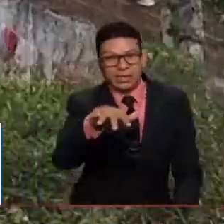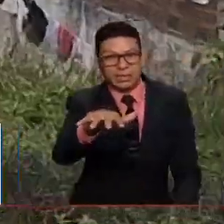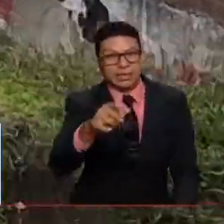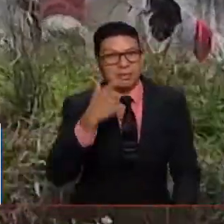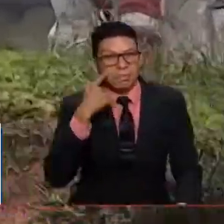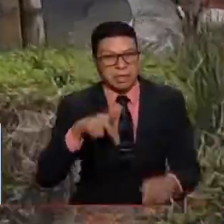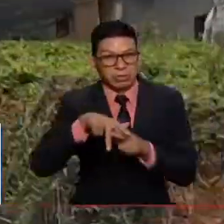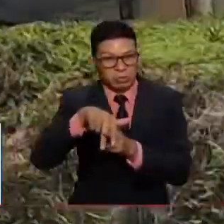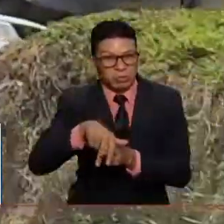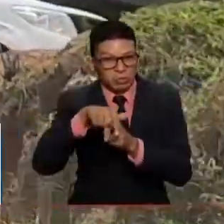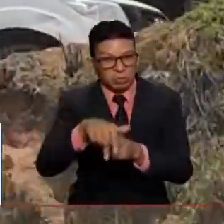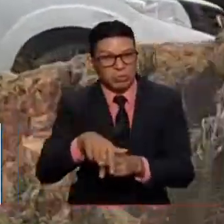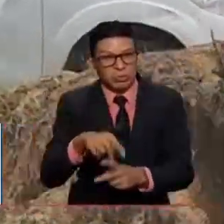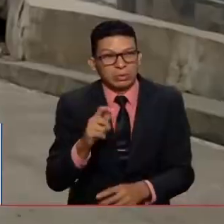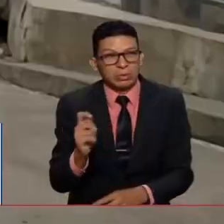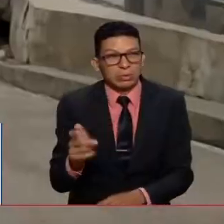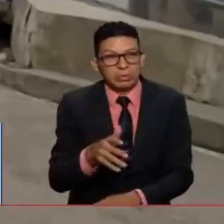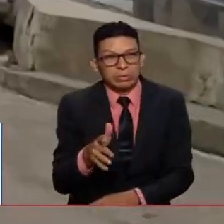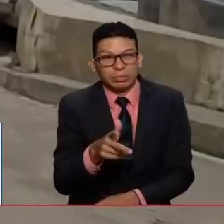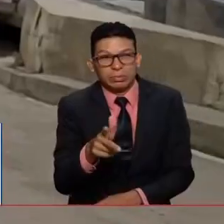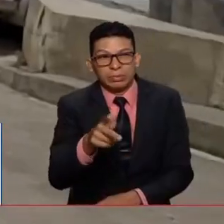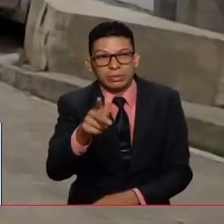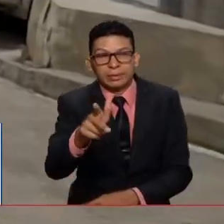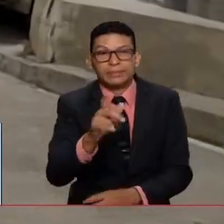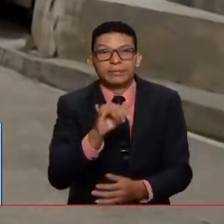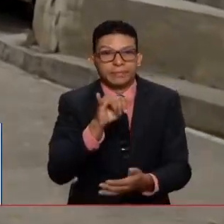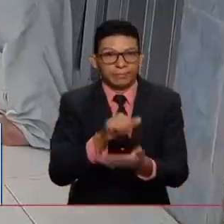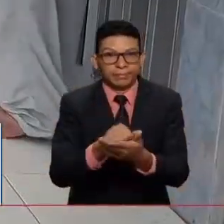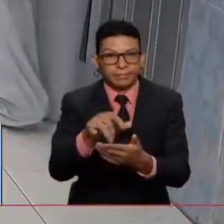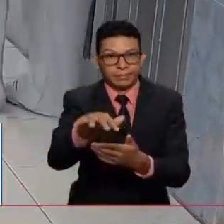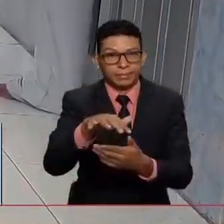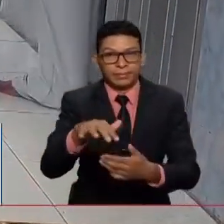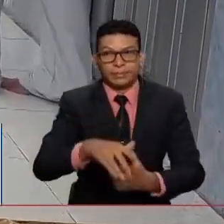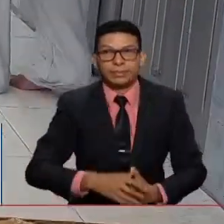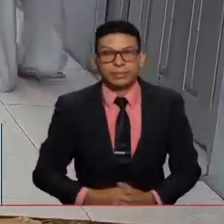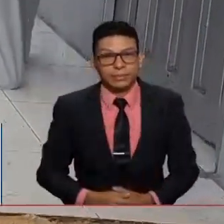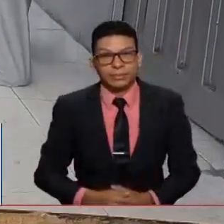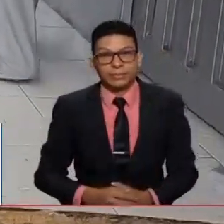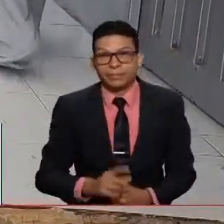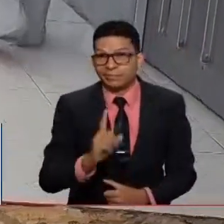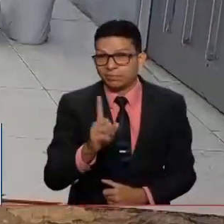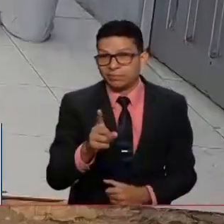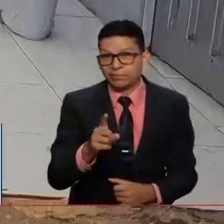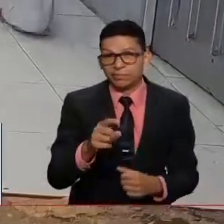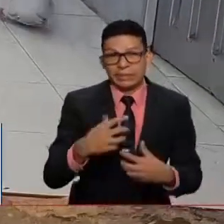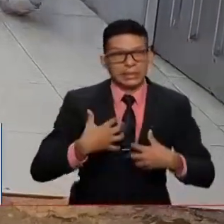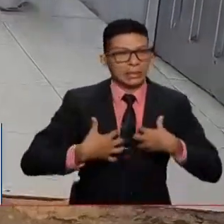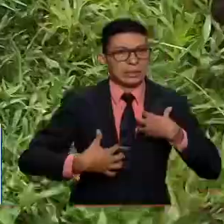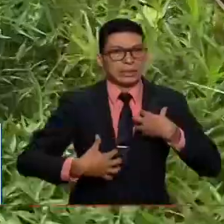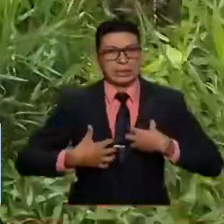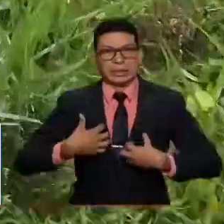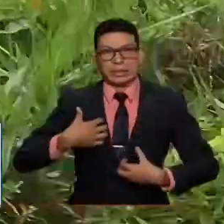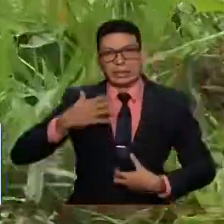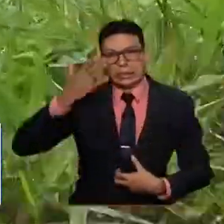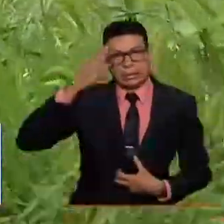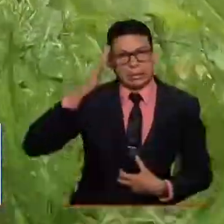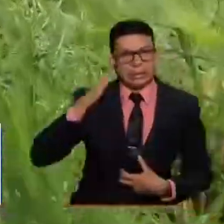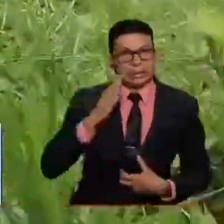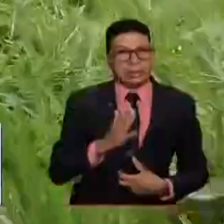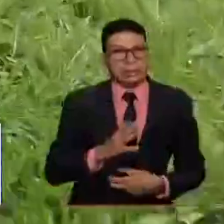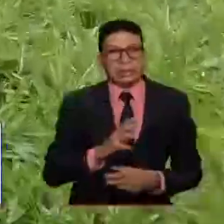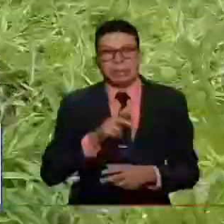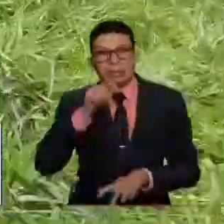trocha, llegamos al corregimiento de Santa Rosa en la zona rural de Cumbitara. Aquí el temor y la incertidumbre todavía se perciben en la mirada